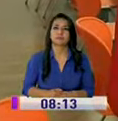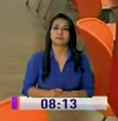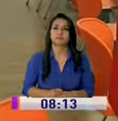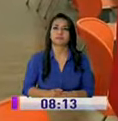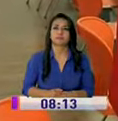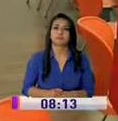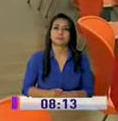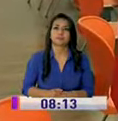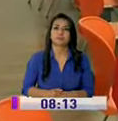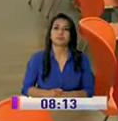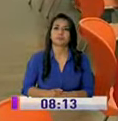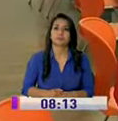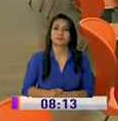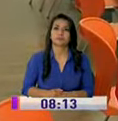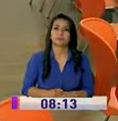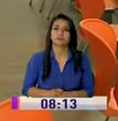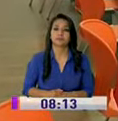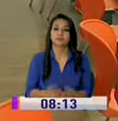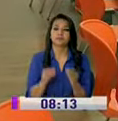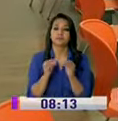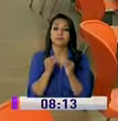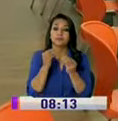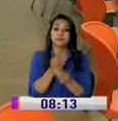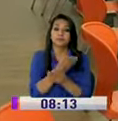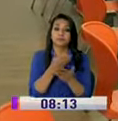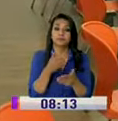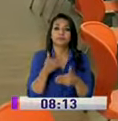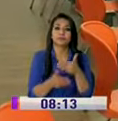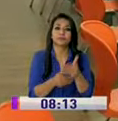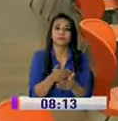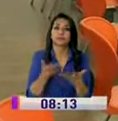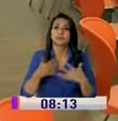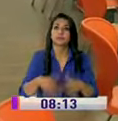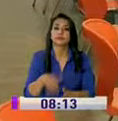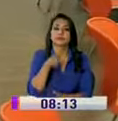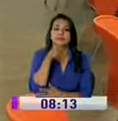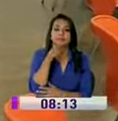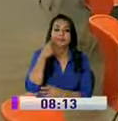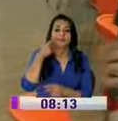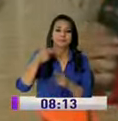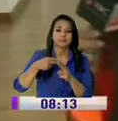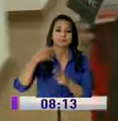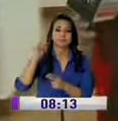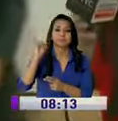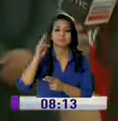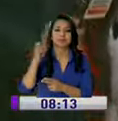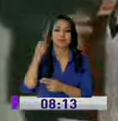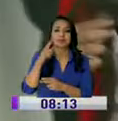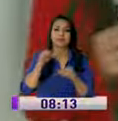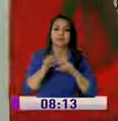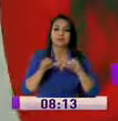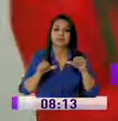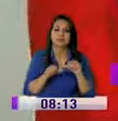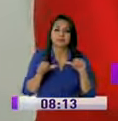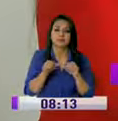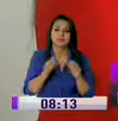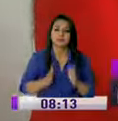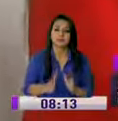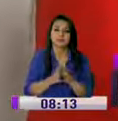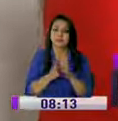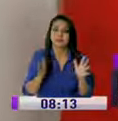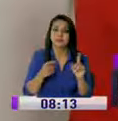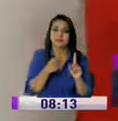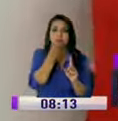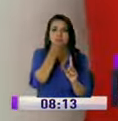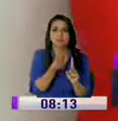Para brindarnos más información acerca de este proceso, se encuentra con nosotros Miguel Dávila, él es administrador general. Miguel, muy buenos